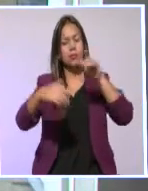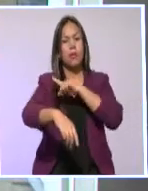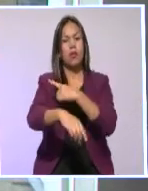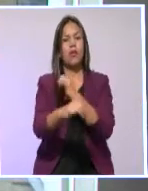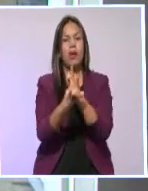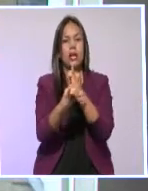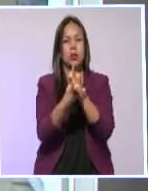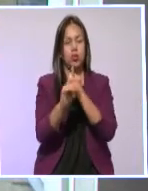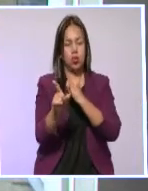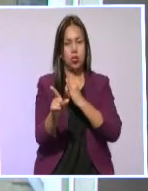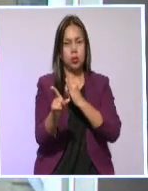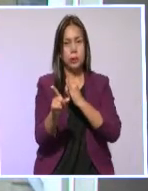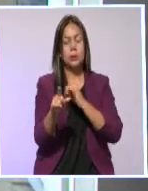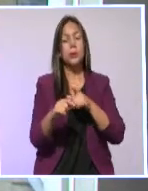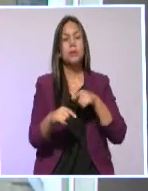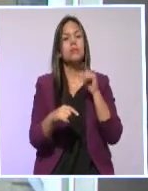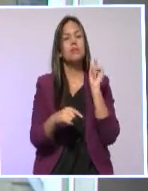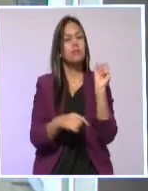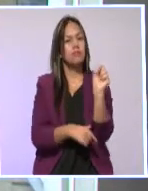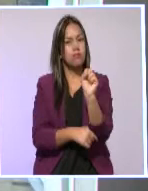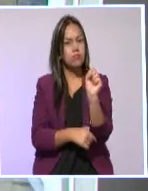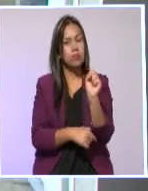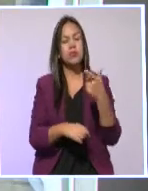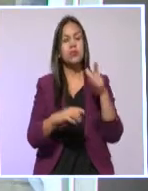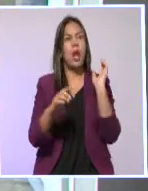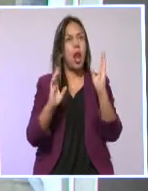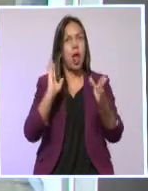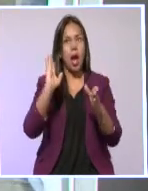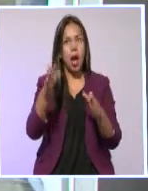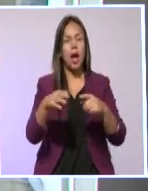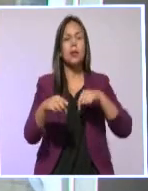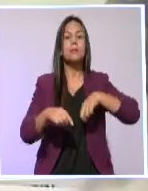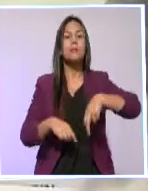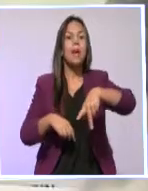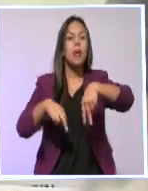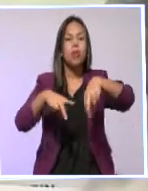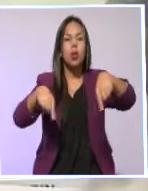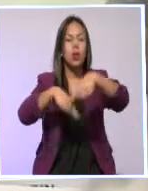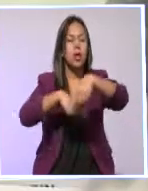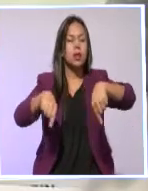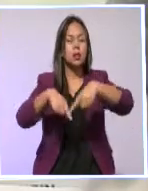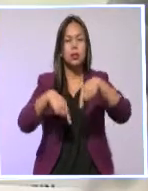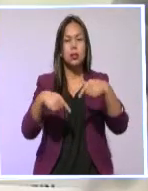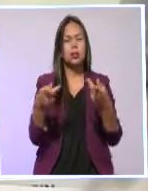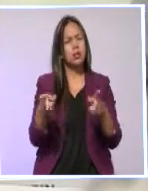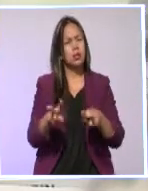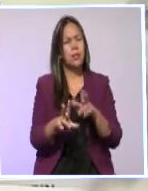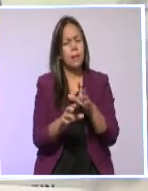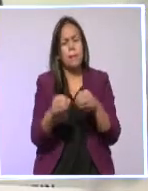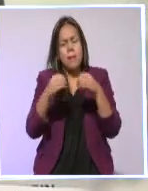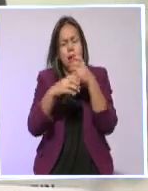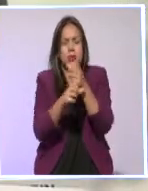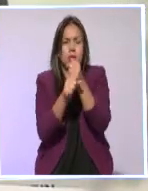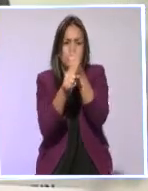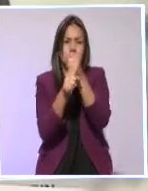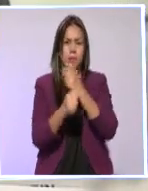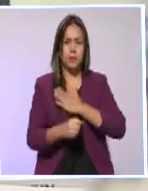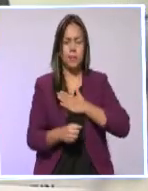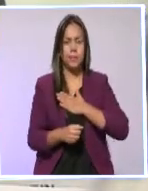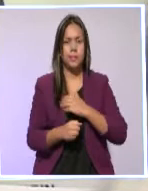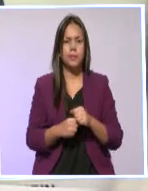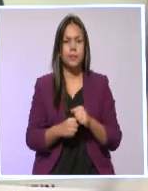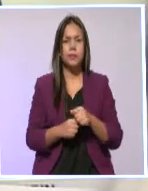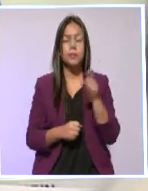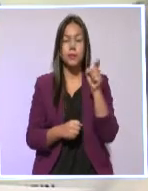la institucionalidad, vehículos, vías y peatones más seguros. Sí, eso tiene que ver con hay